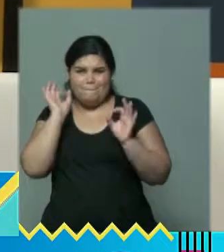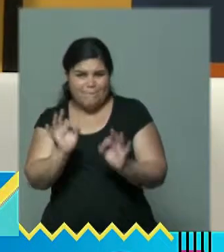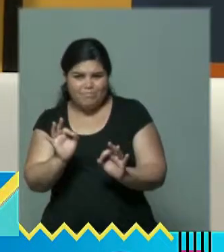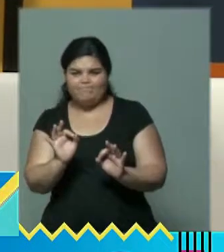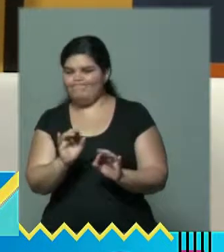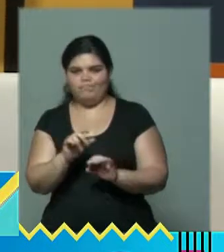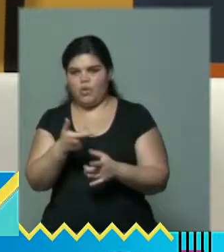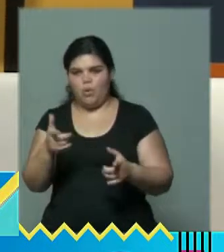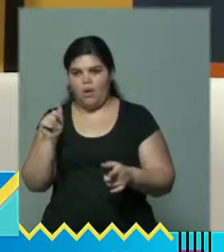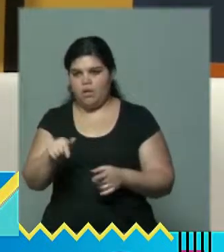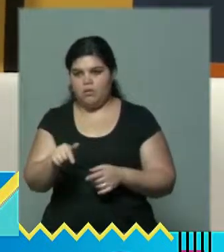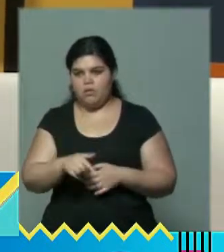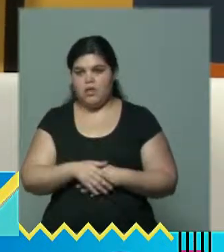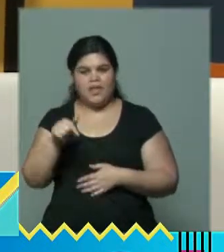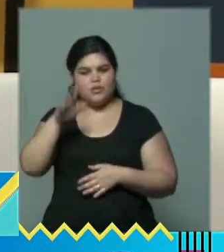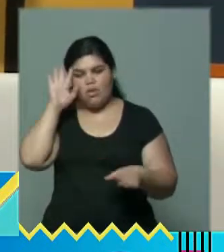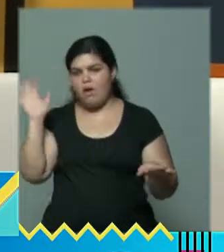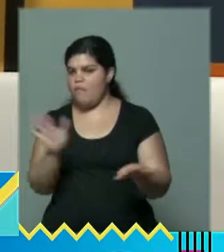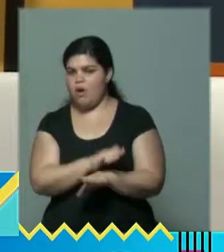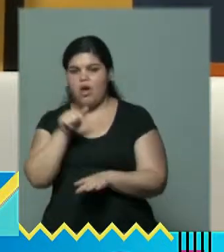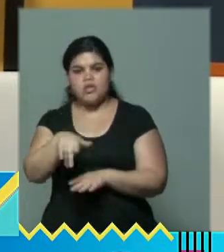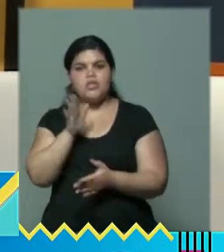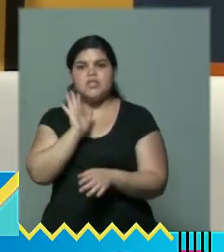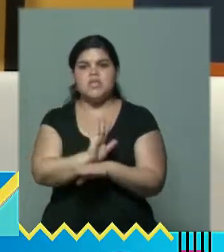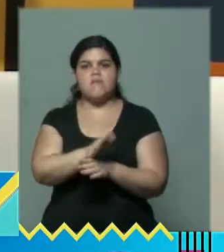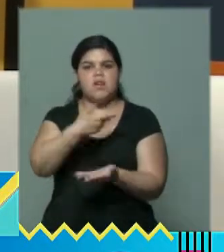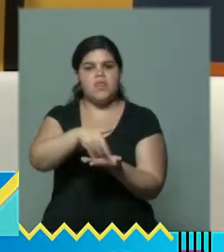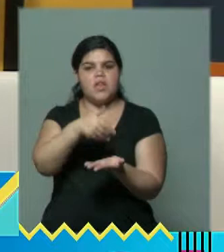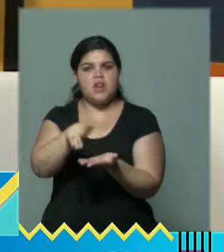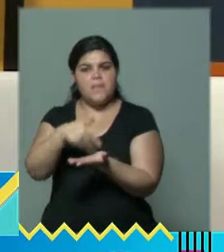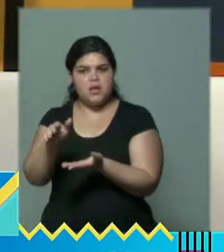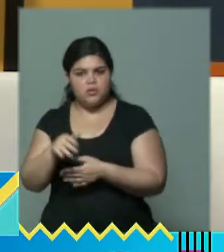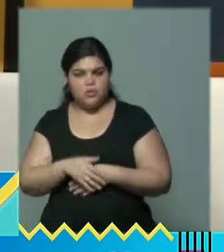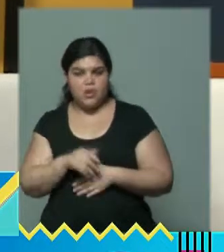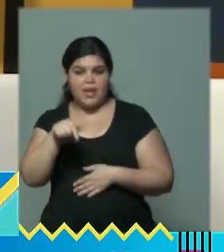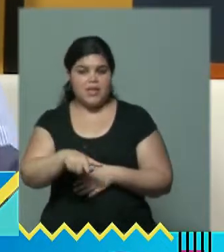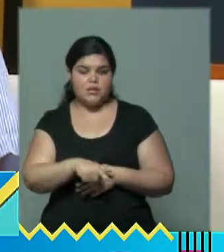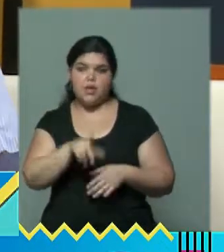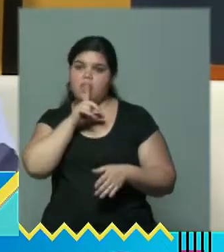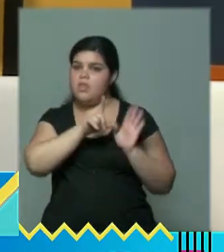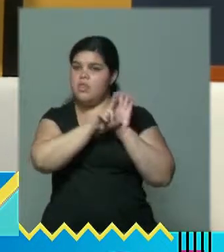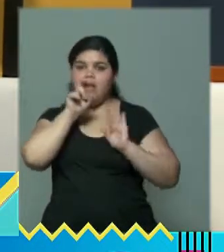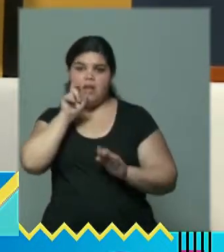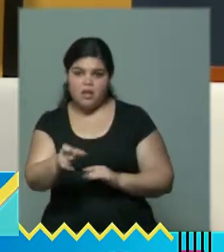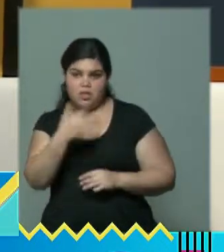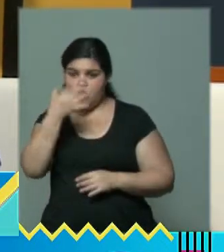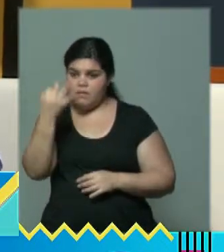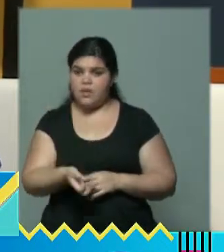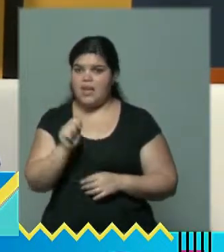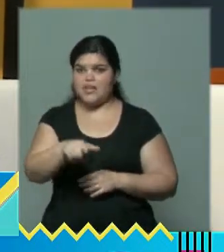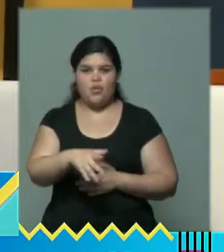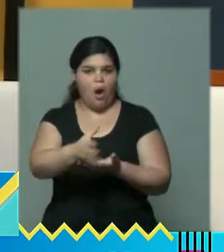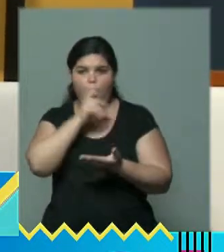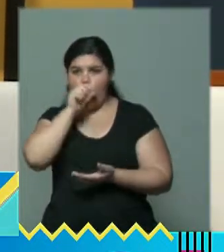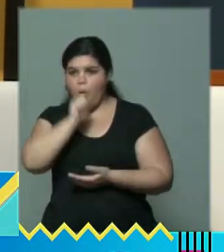parece que no solamente no corresponde, sino que es un acto de discriminación, lo cual constituye un verdadero delito y no debe ser tolerado ni